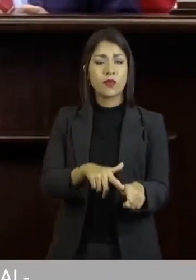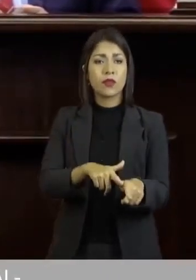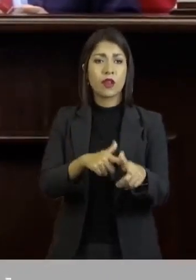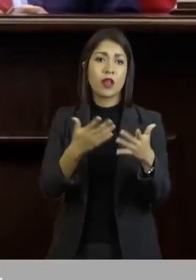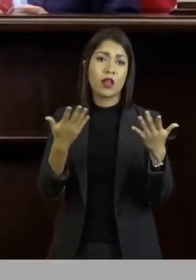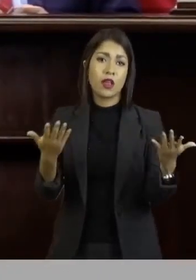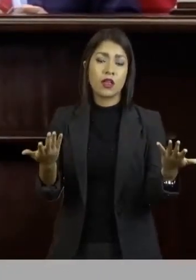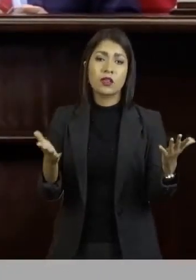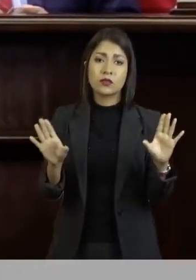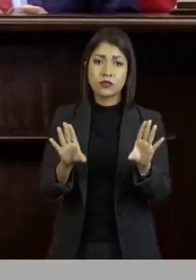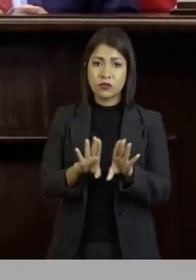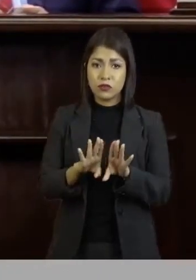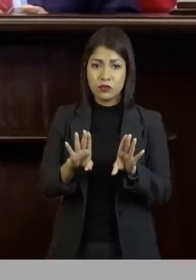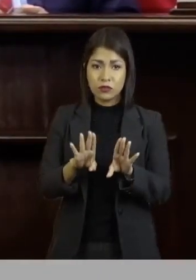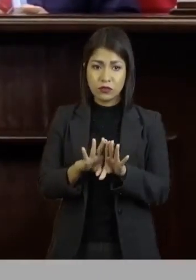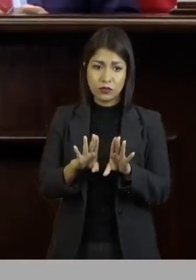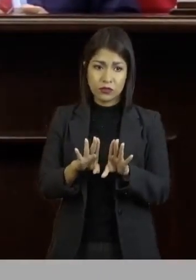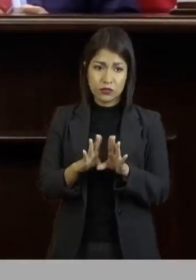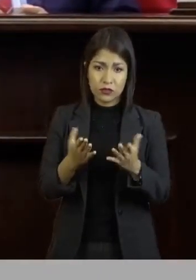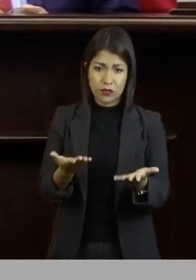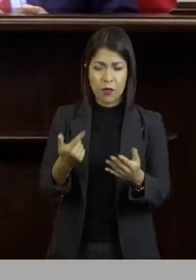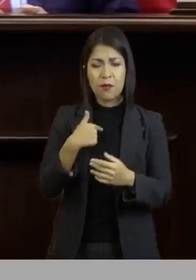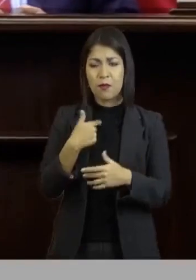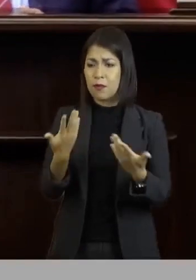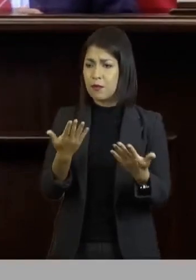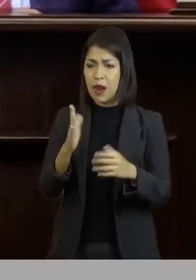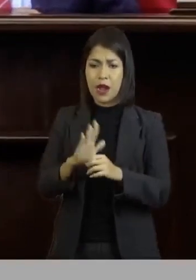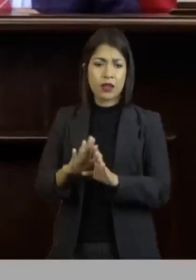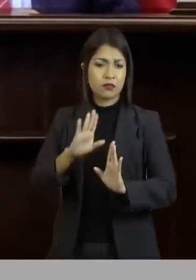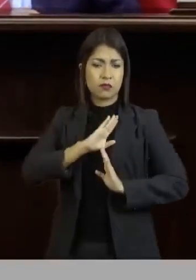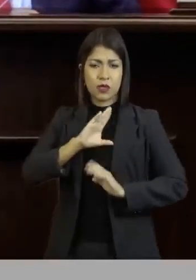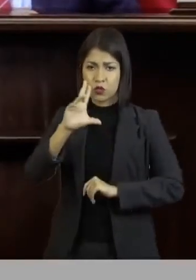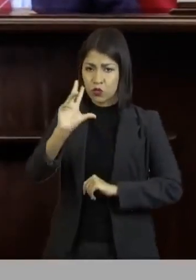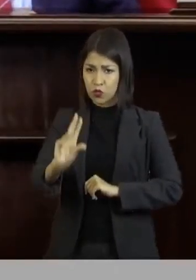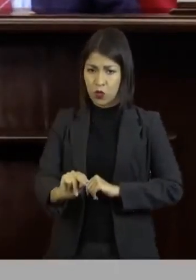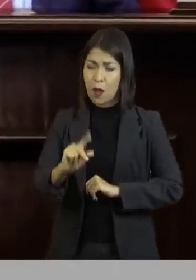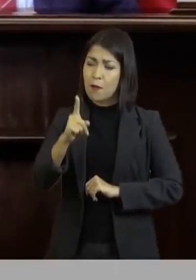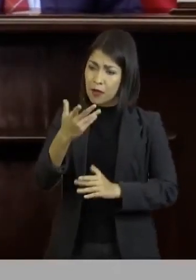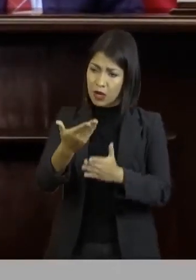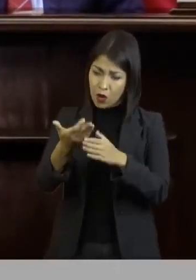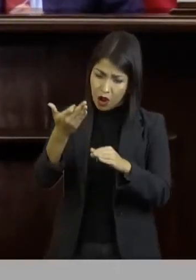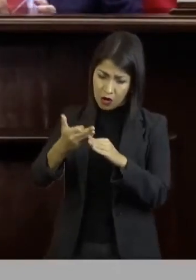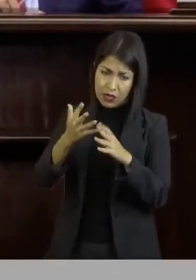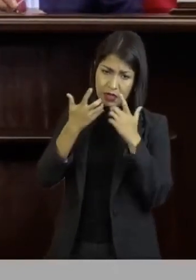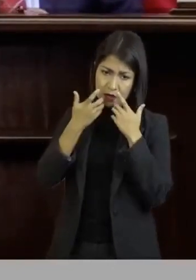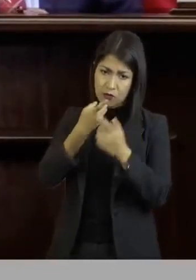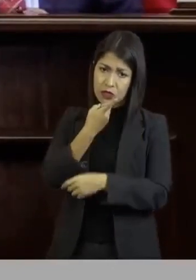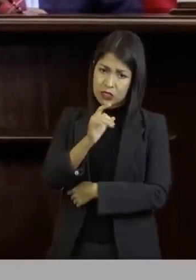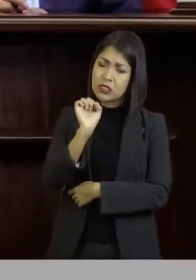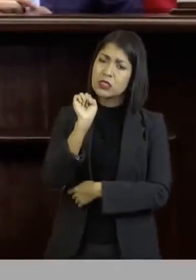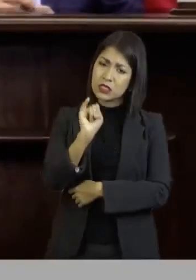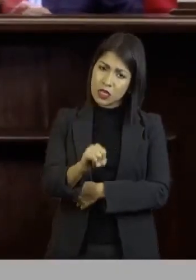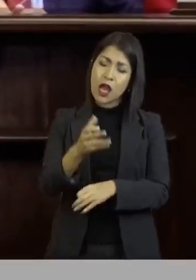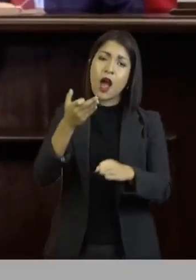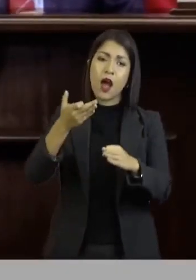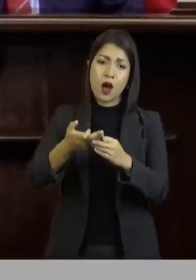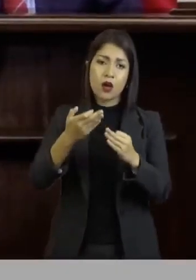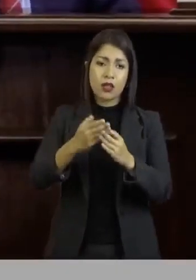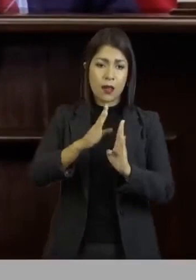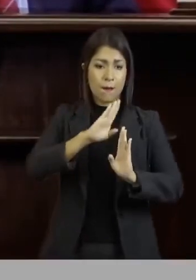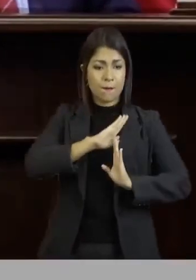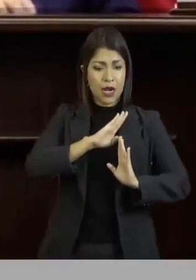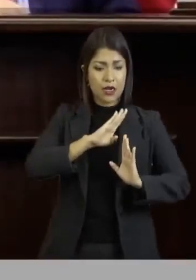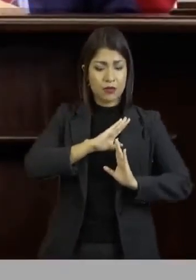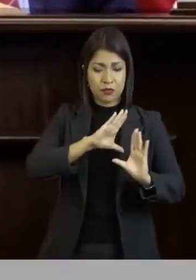ser totalmente civil. En tanto, pues no nos engañamos. Si hoy el Ejército regresara a